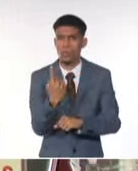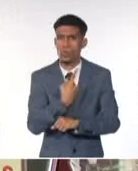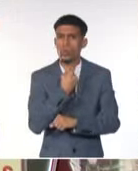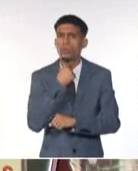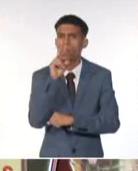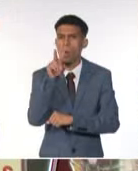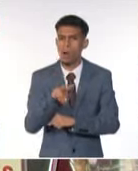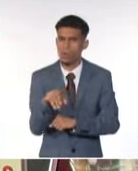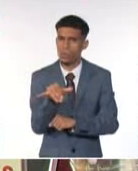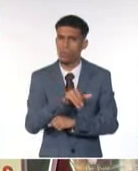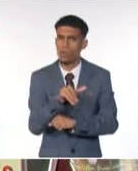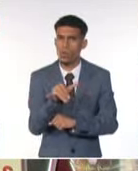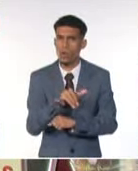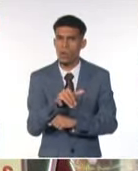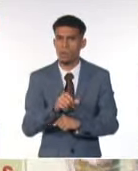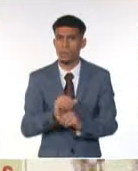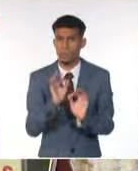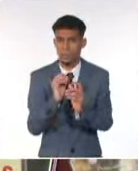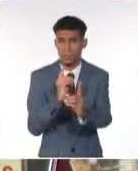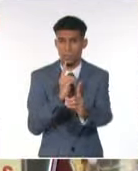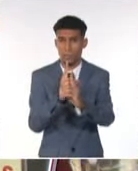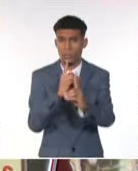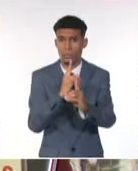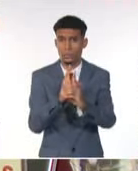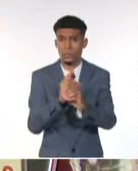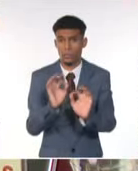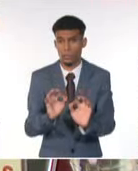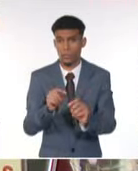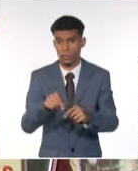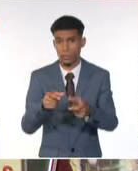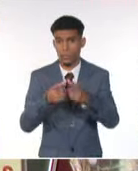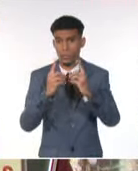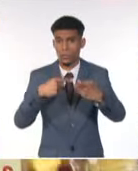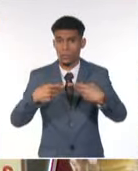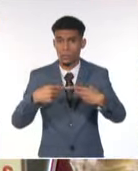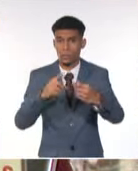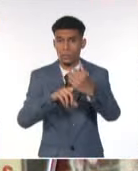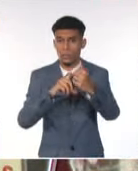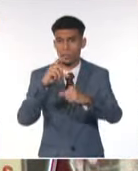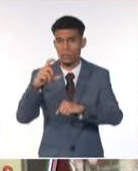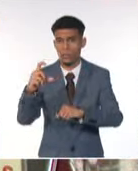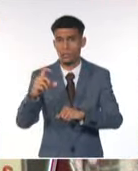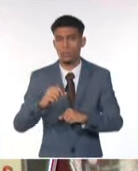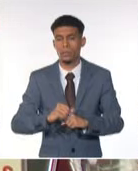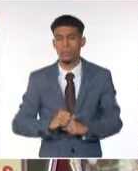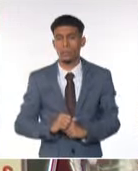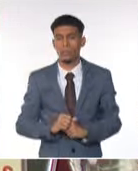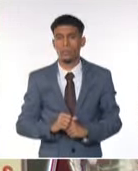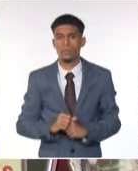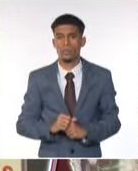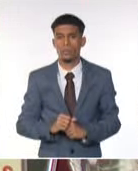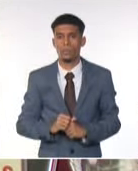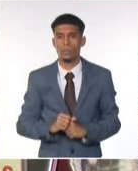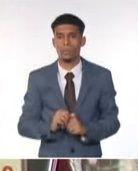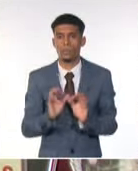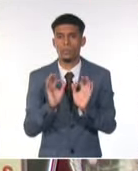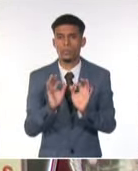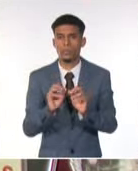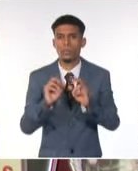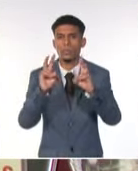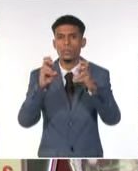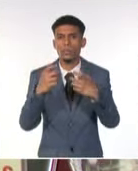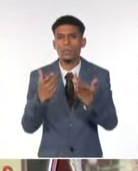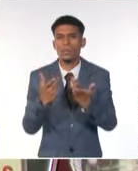también en este encuentro, aquí en el pleno del Comité Provincial, sobre el tratamiento